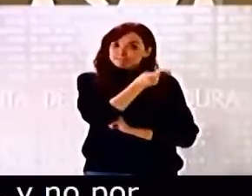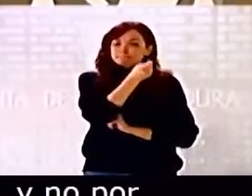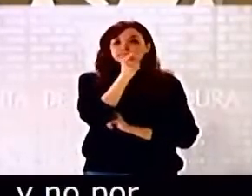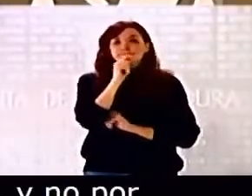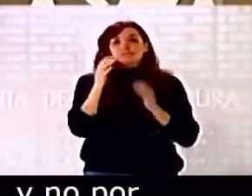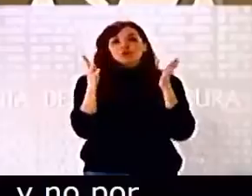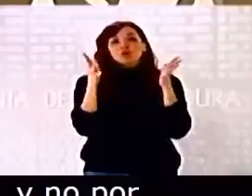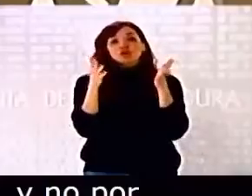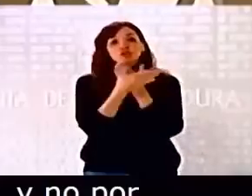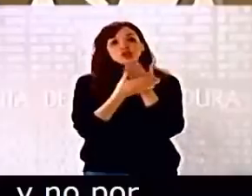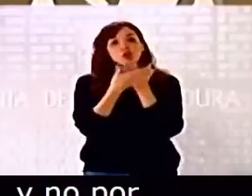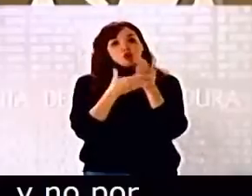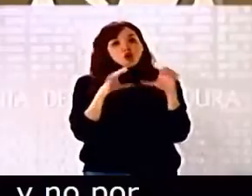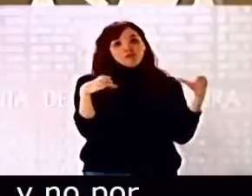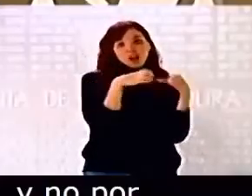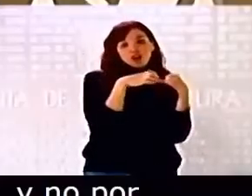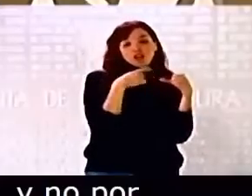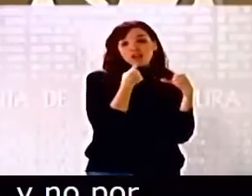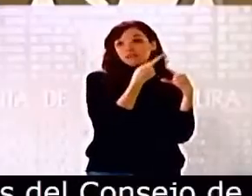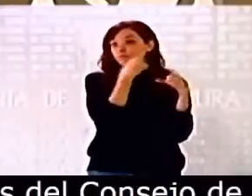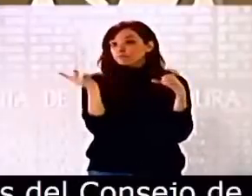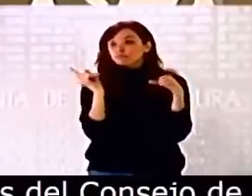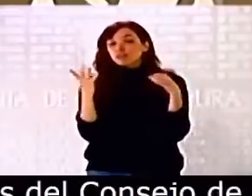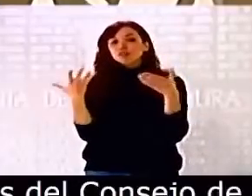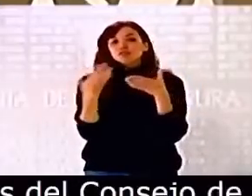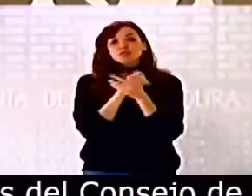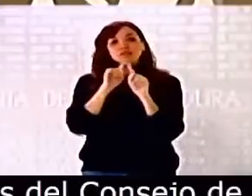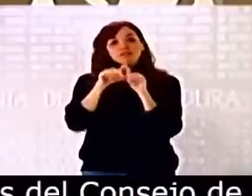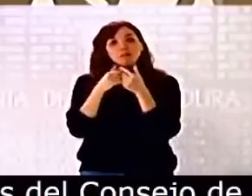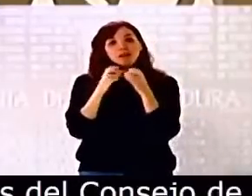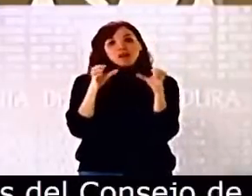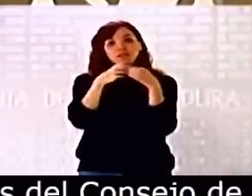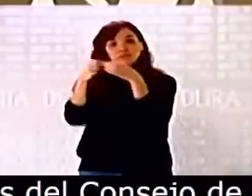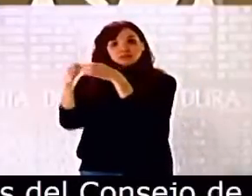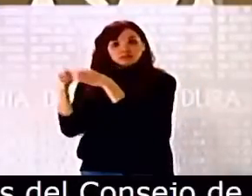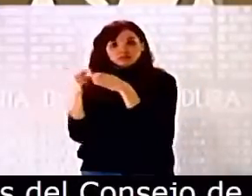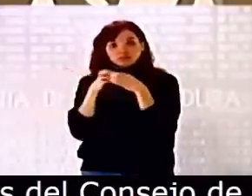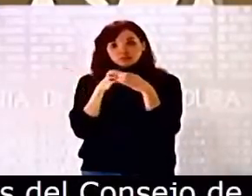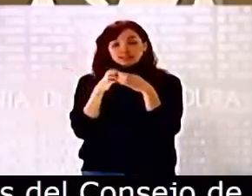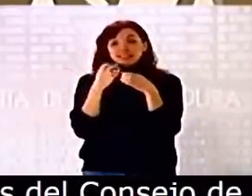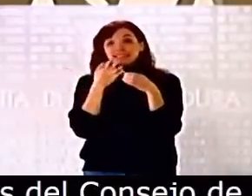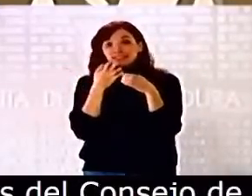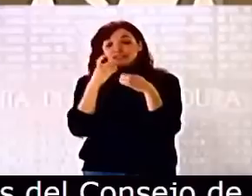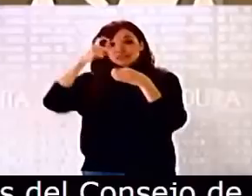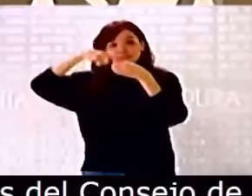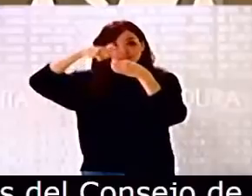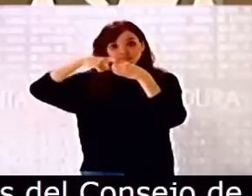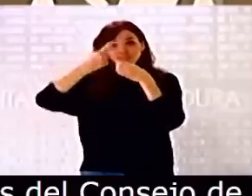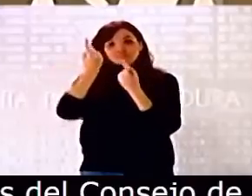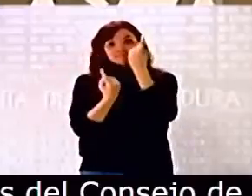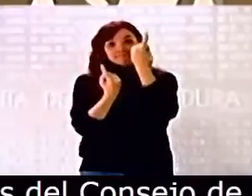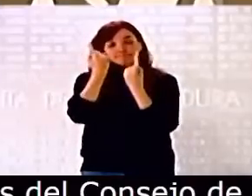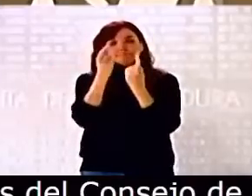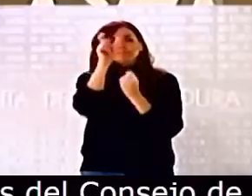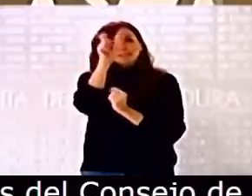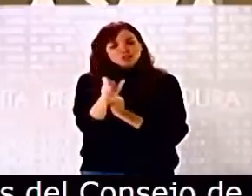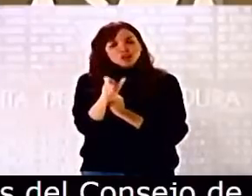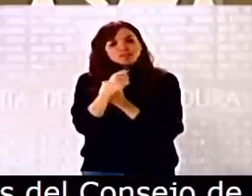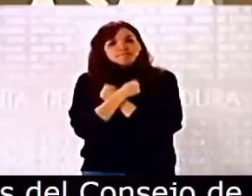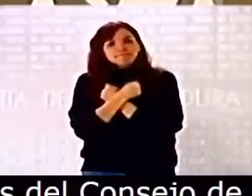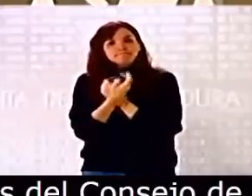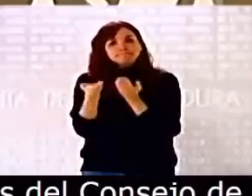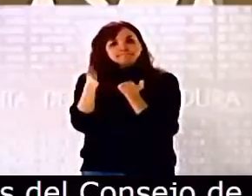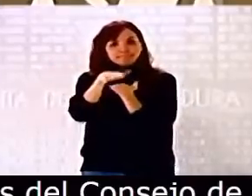Gobierno a todos los seres queridos que han perdido a ese ser querido